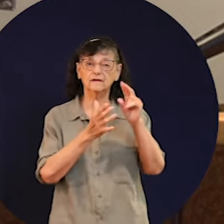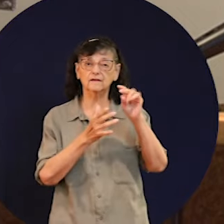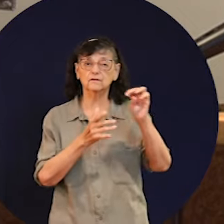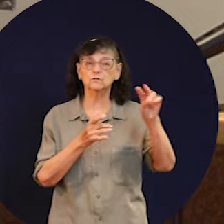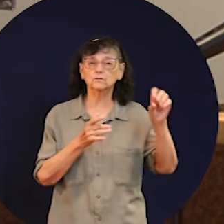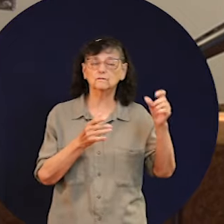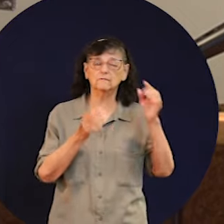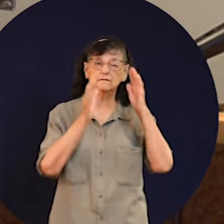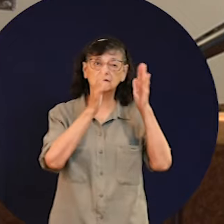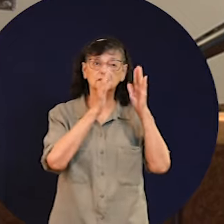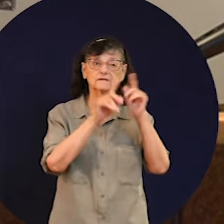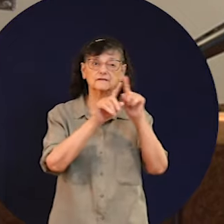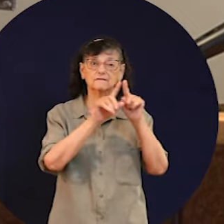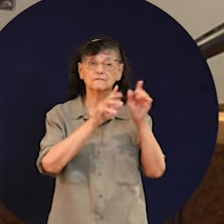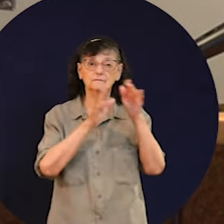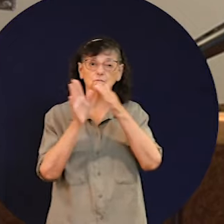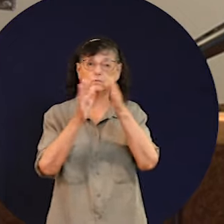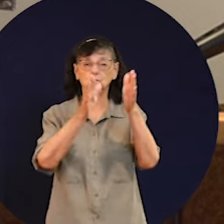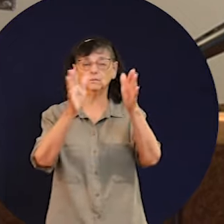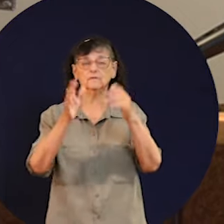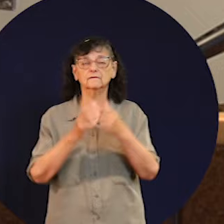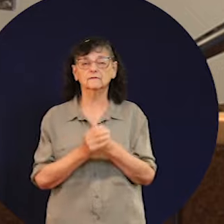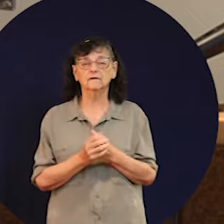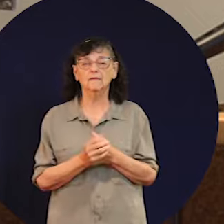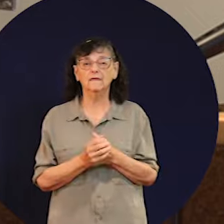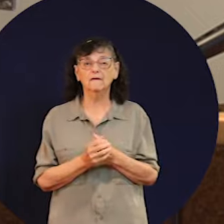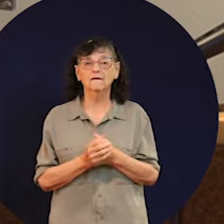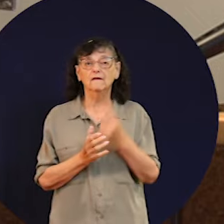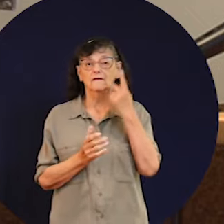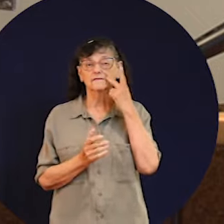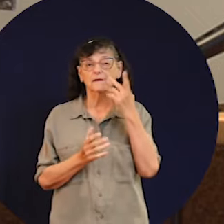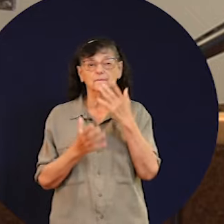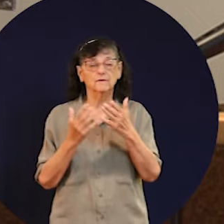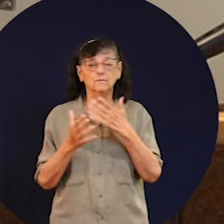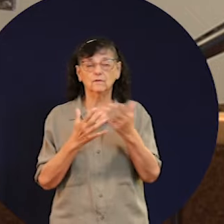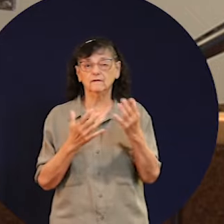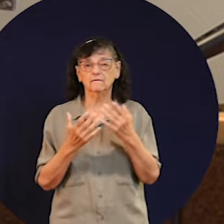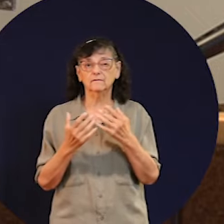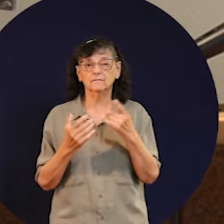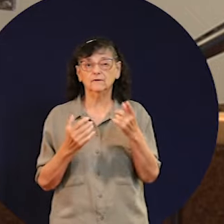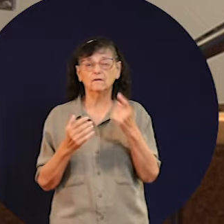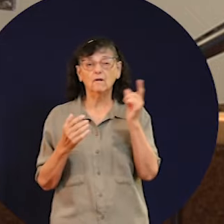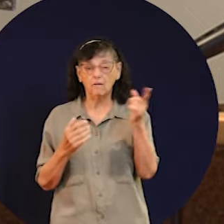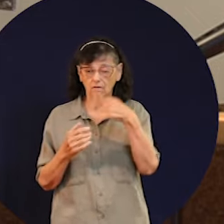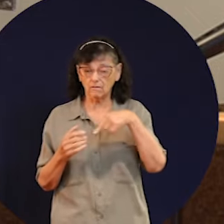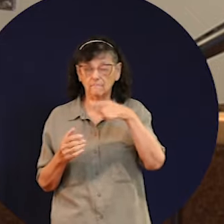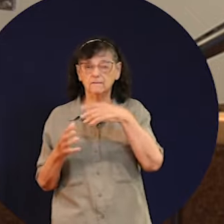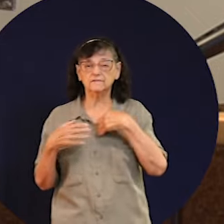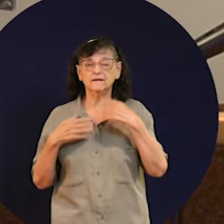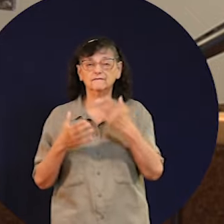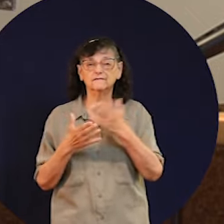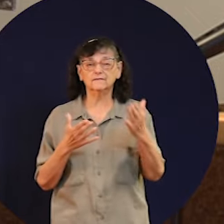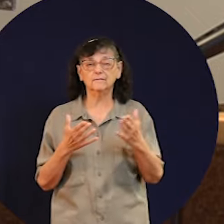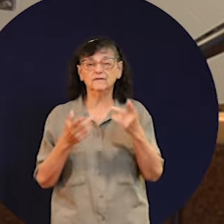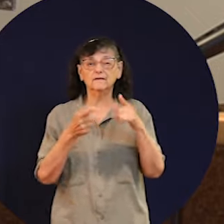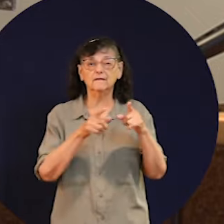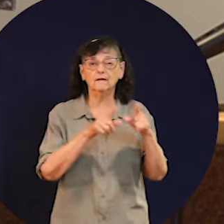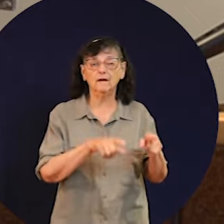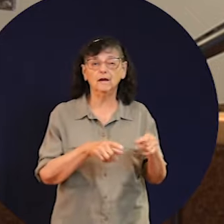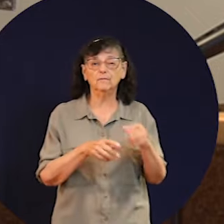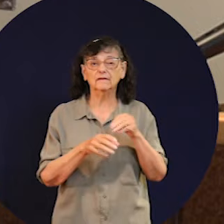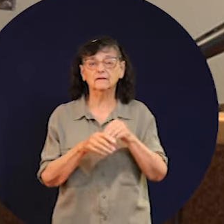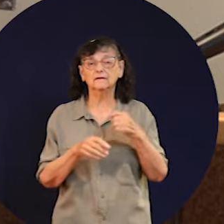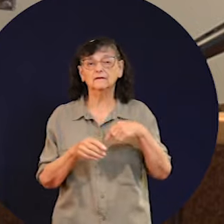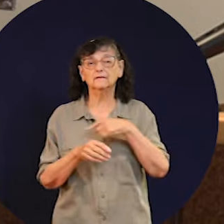nuestra atención en diferentes direcciones. Sea lo que sea, todos nosotros tenemos algo sucediendo